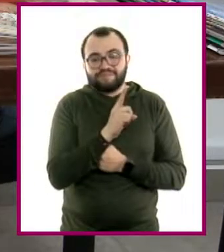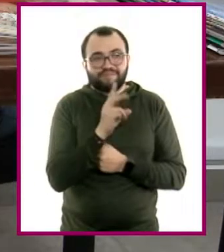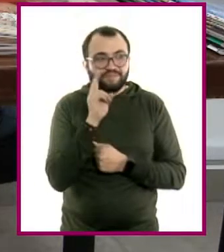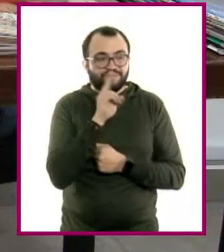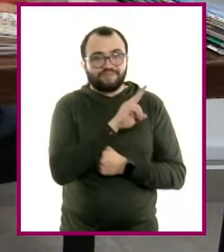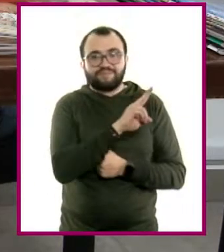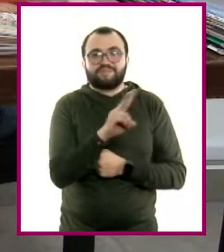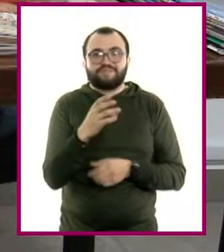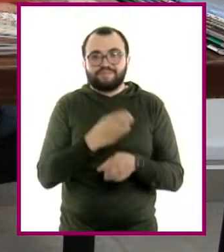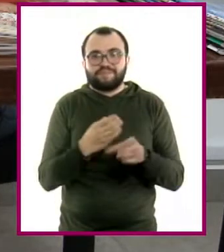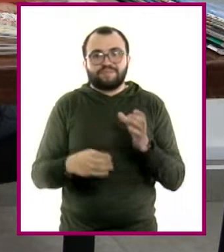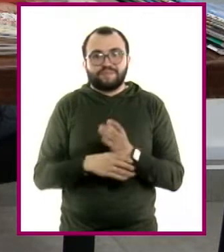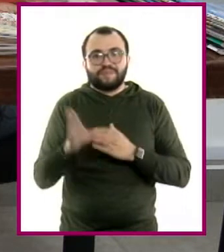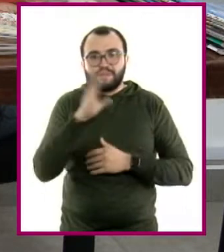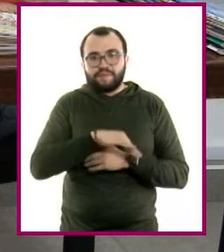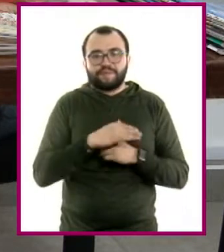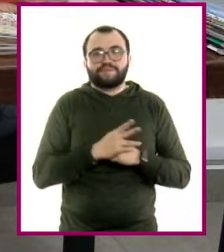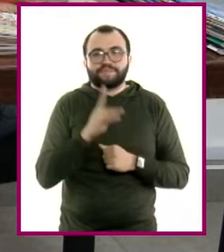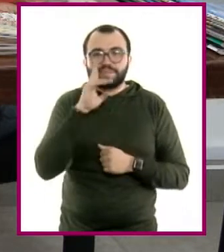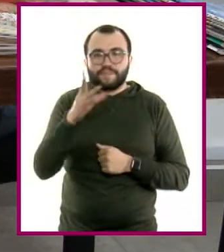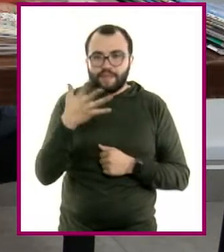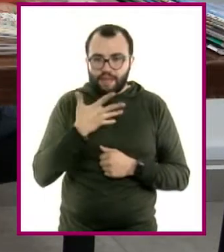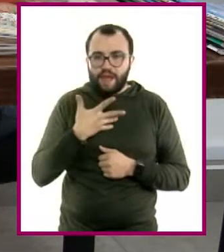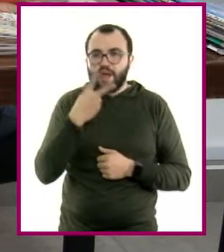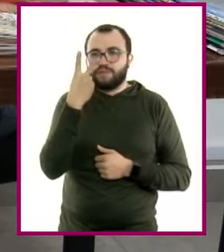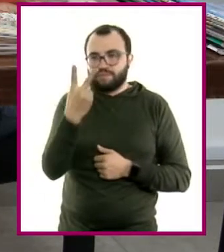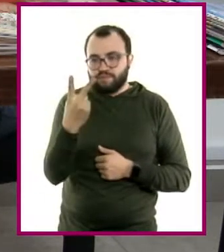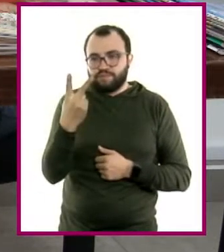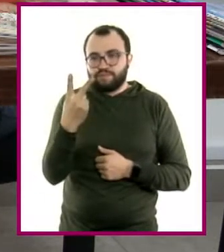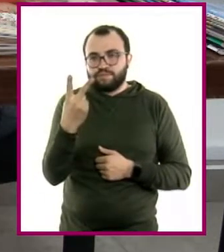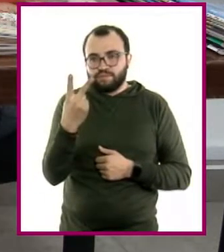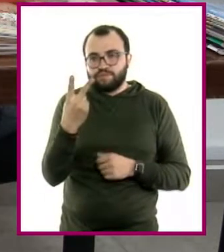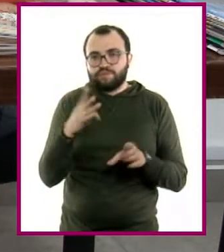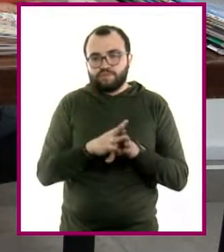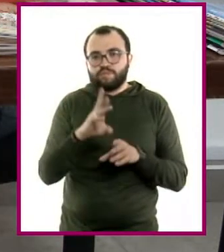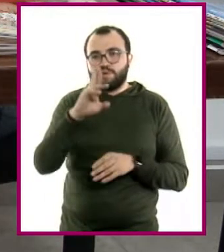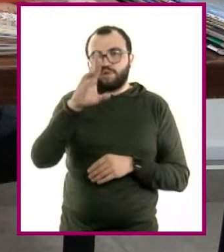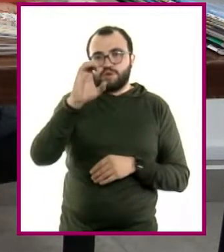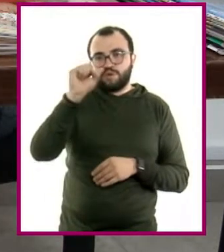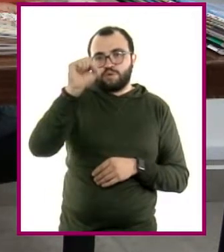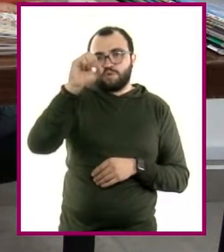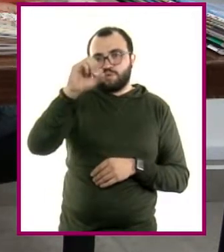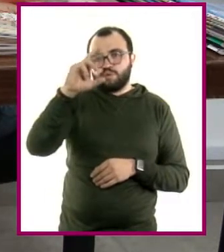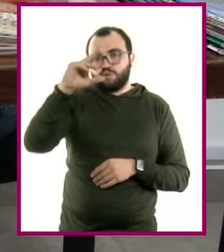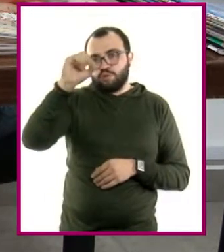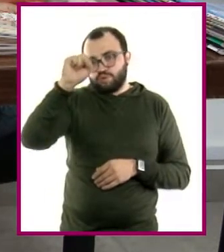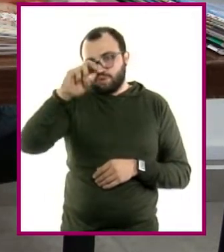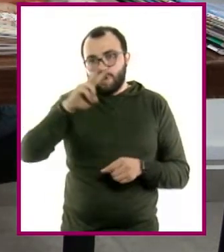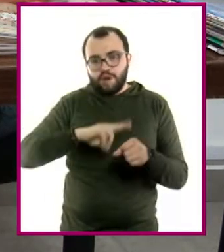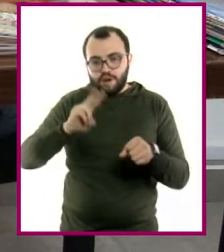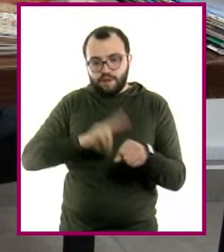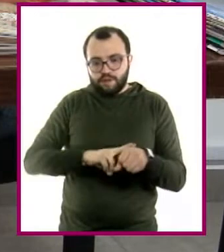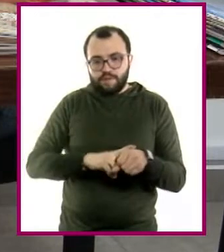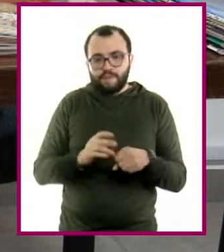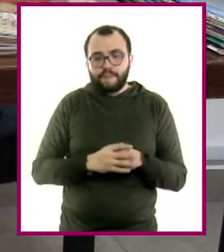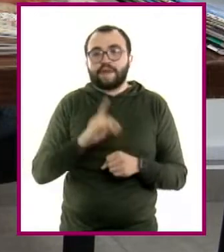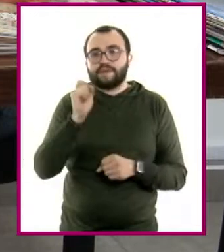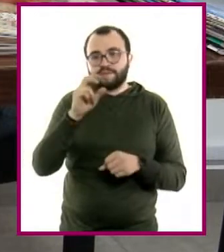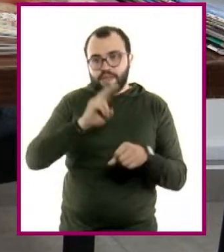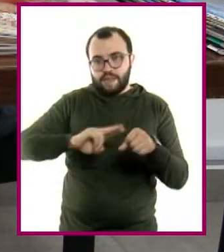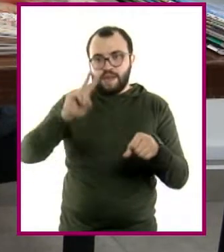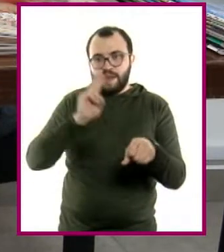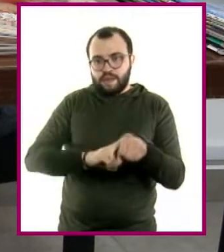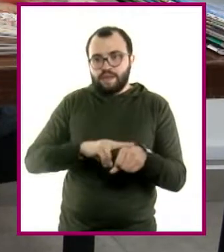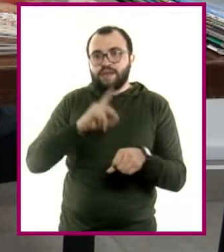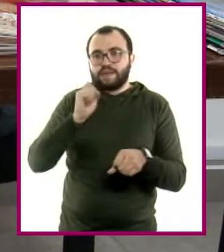es, Alfredo. Verás, existen dos tipos de recursos naturales. Los recursos renovables, que son elementos de la naturaleza